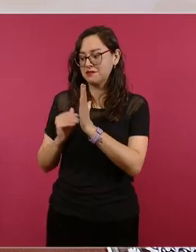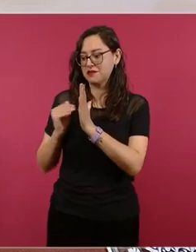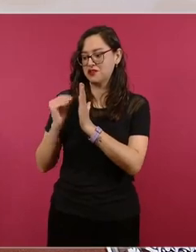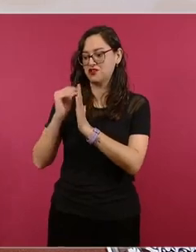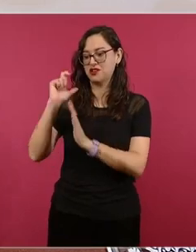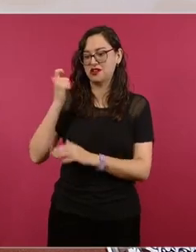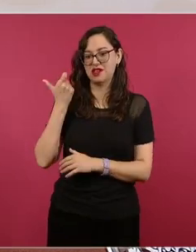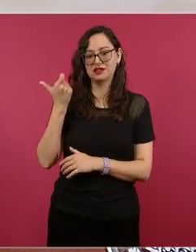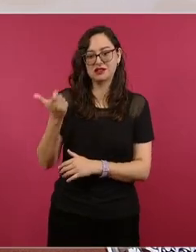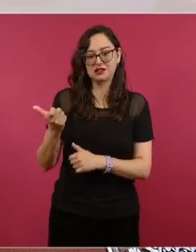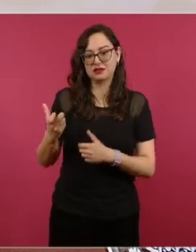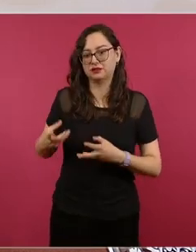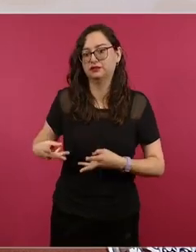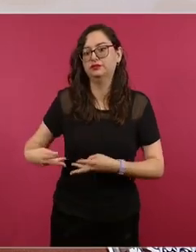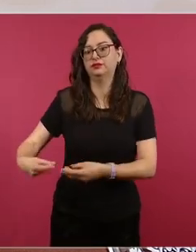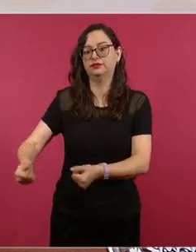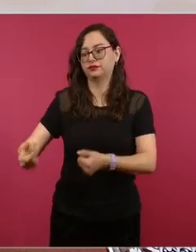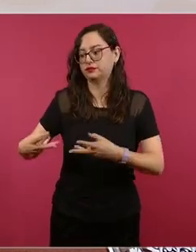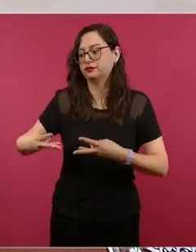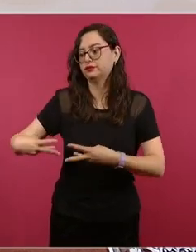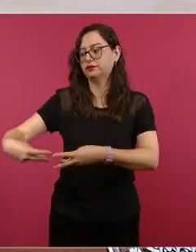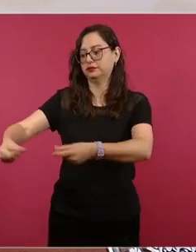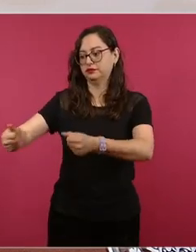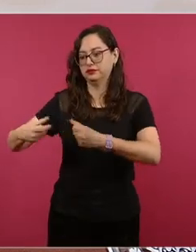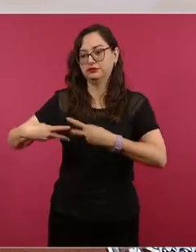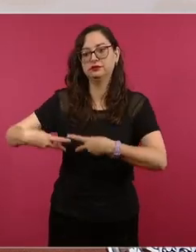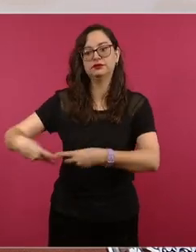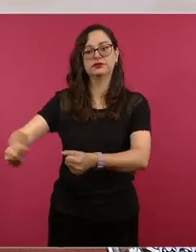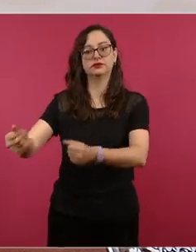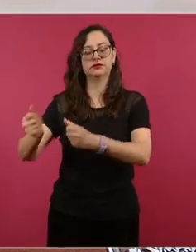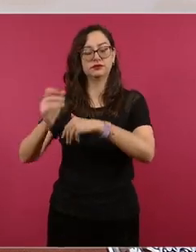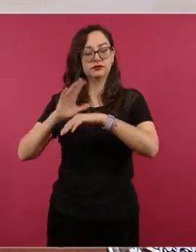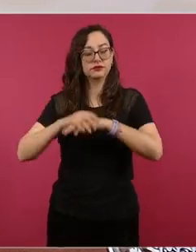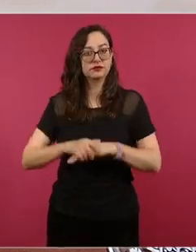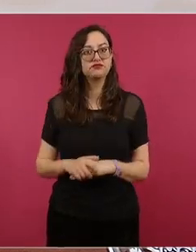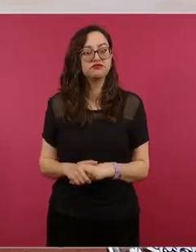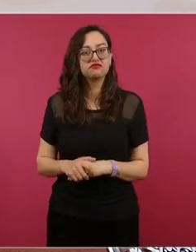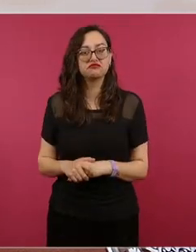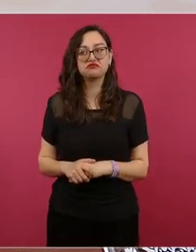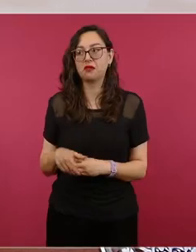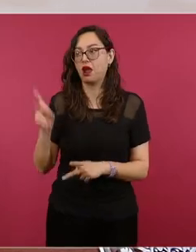muchísimo dinero, nada más que eso. Pues a lo mejor